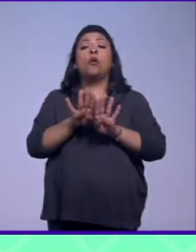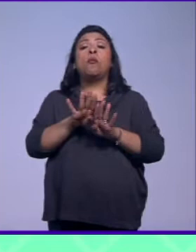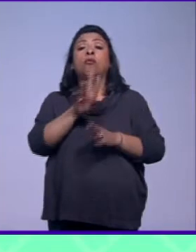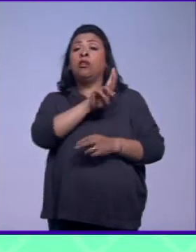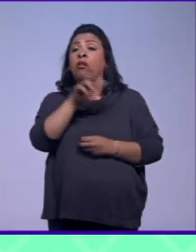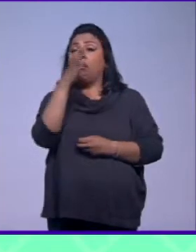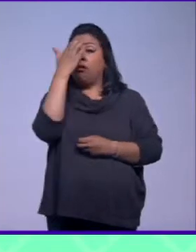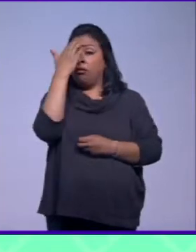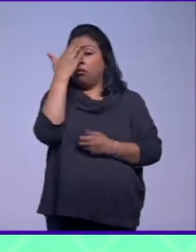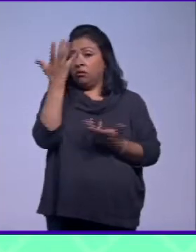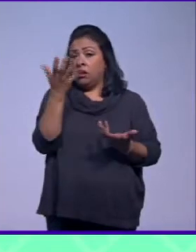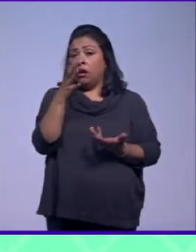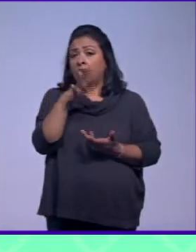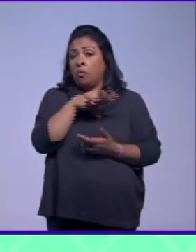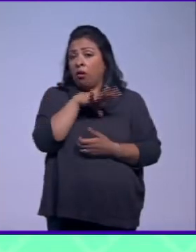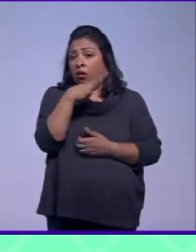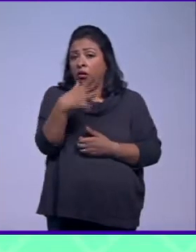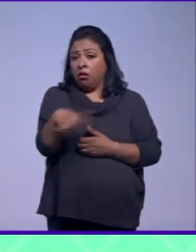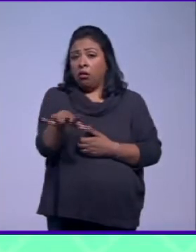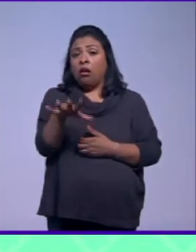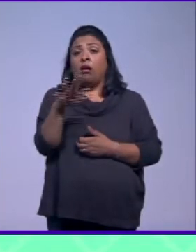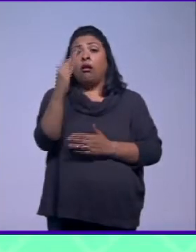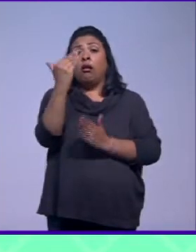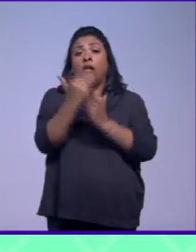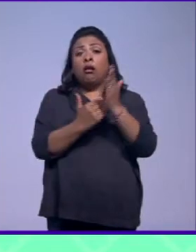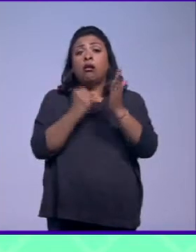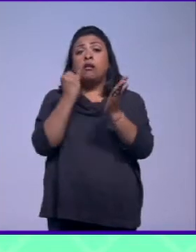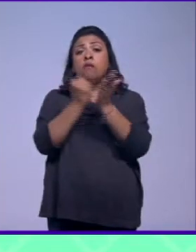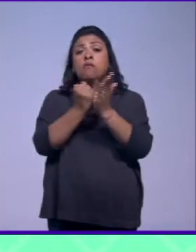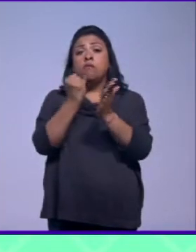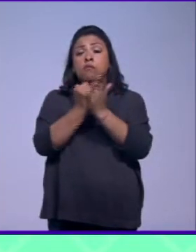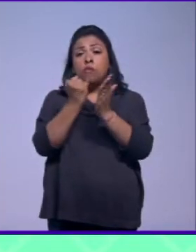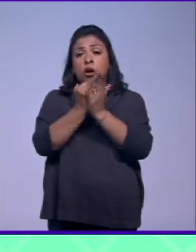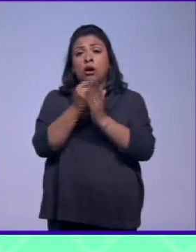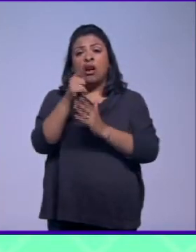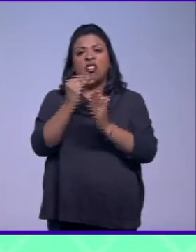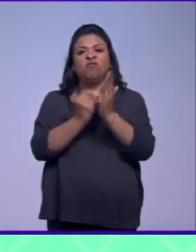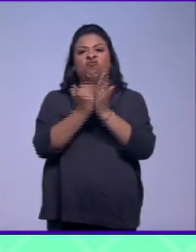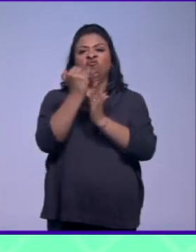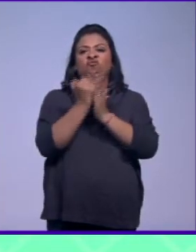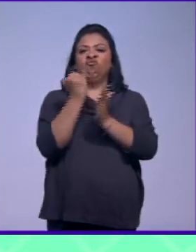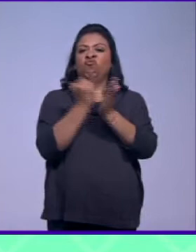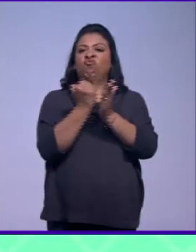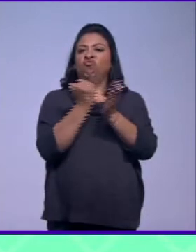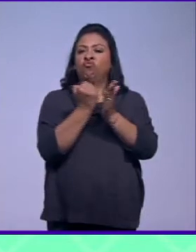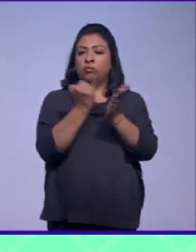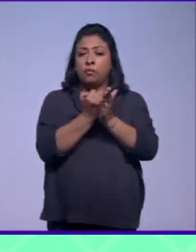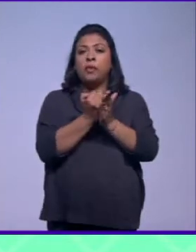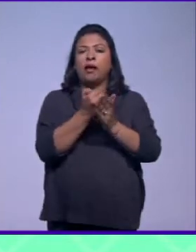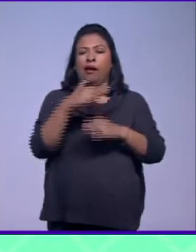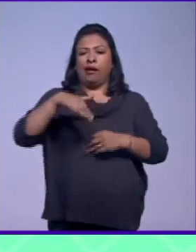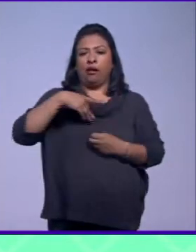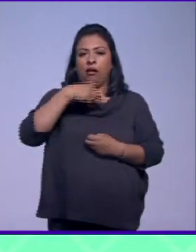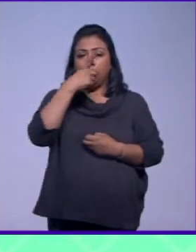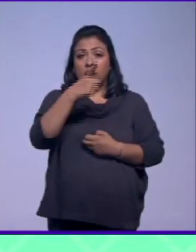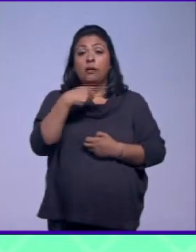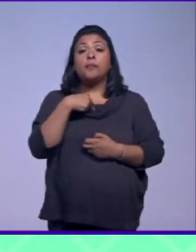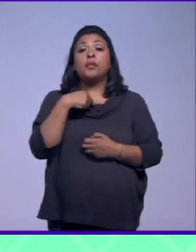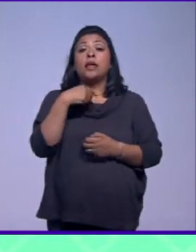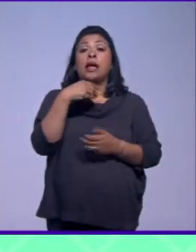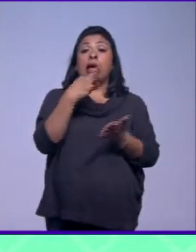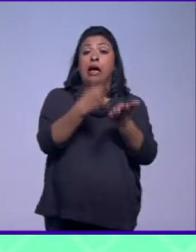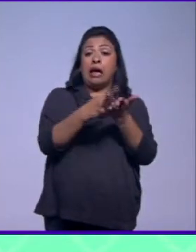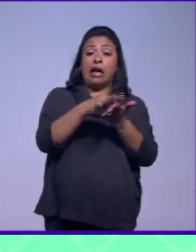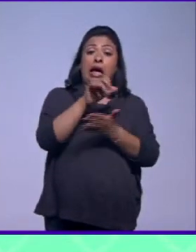reconocimiento la globalización y la disminución de los aranceles que él mismo elevó recientemente los que acabamos de referir en la serbia del